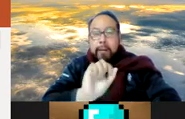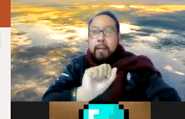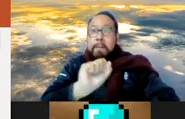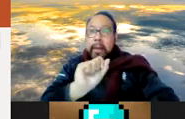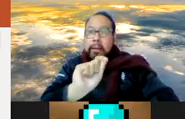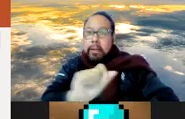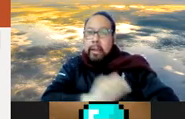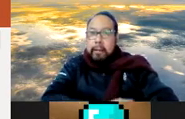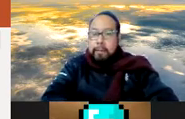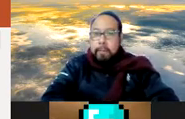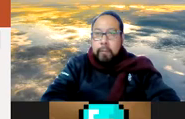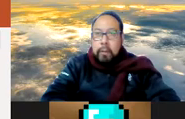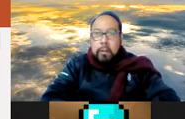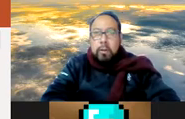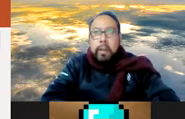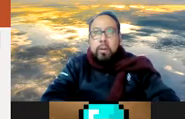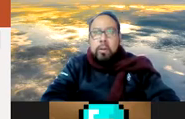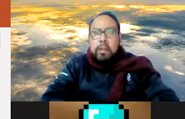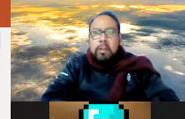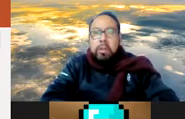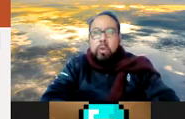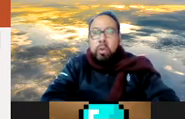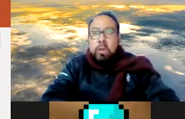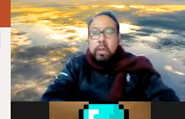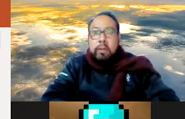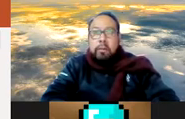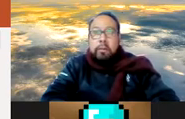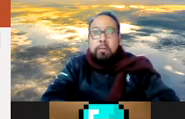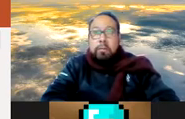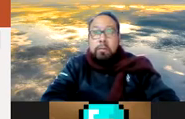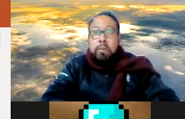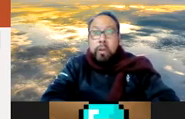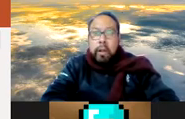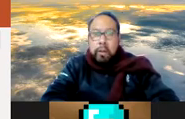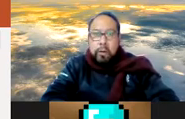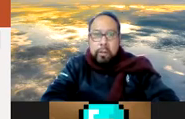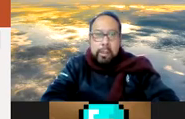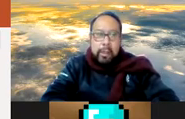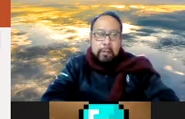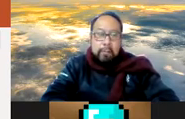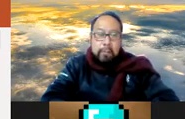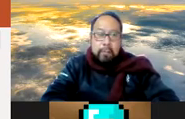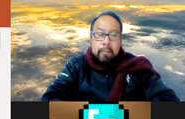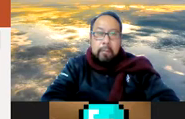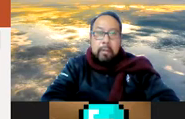Hay maestrías, sobre todo de instituciones muy